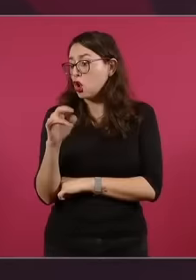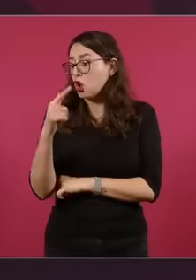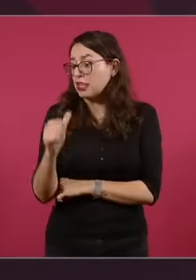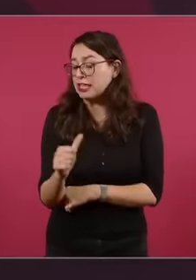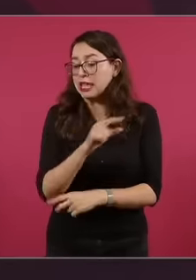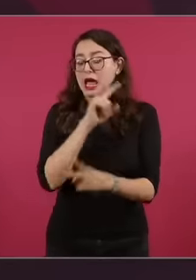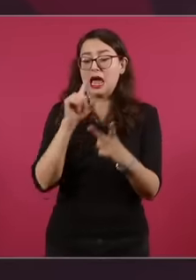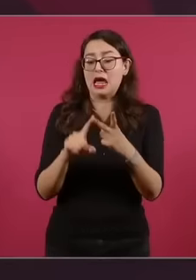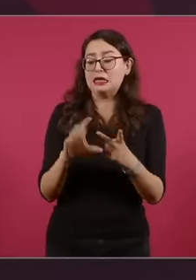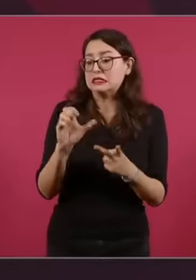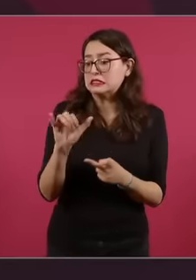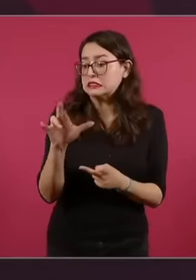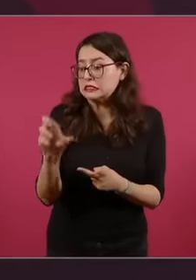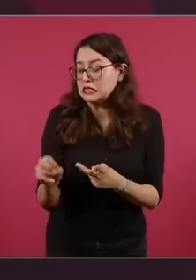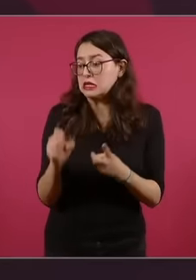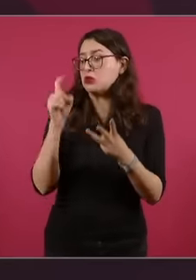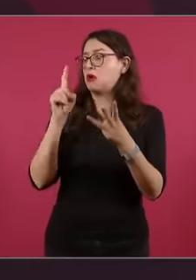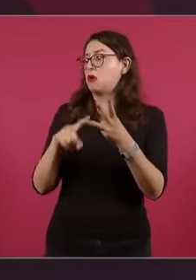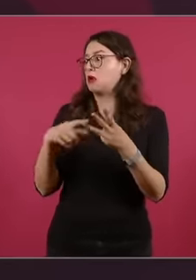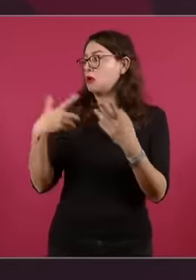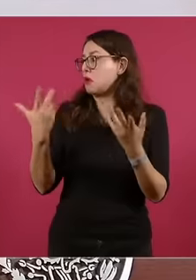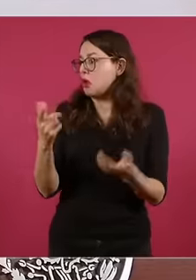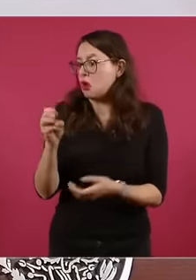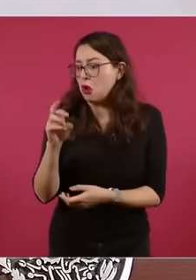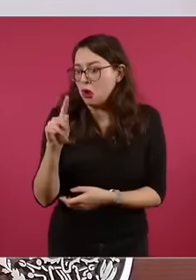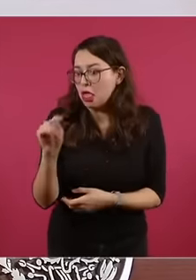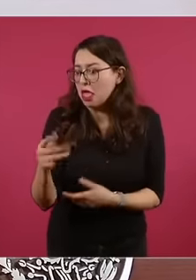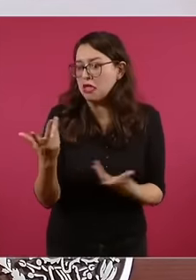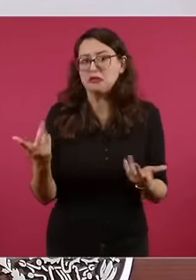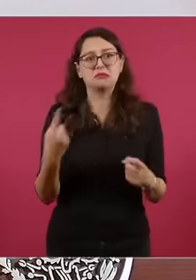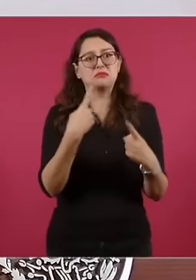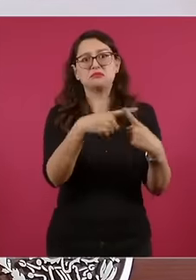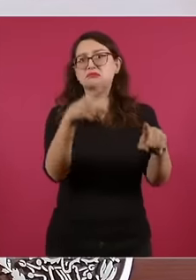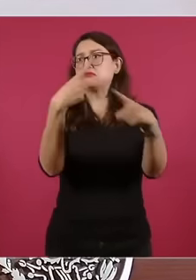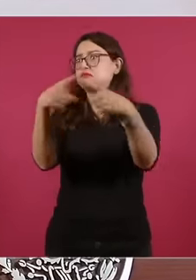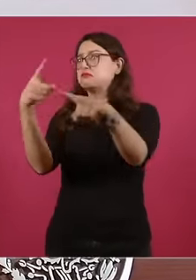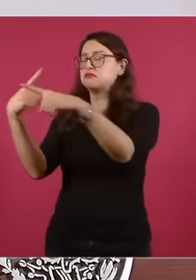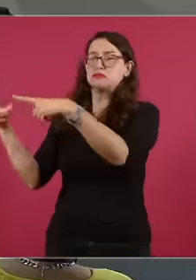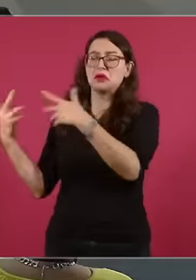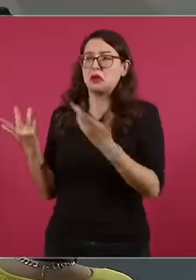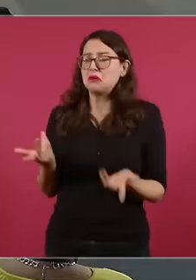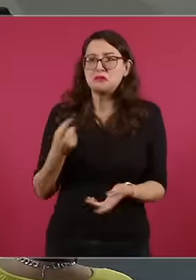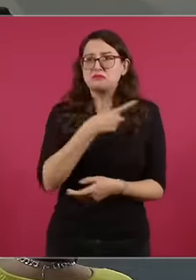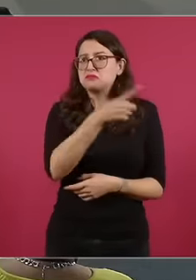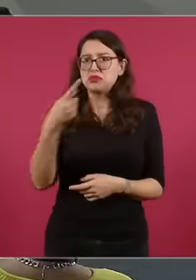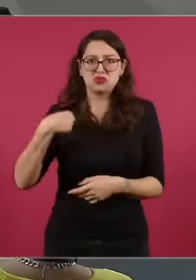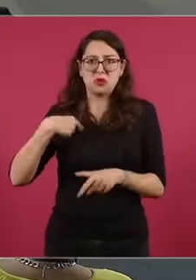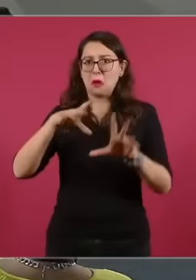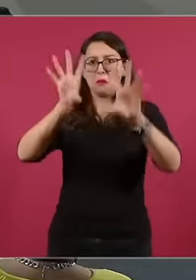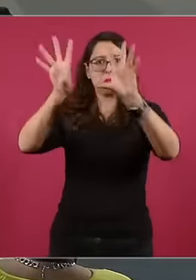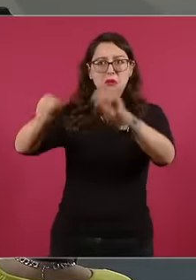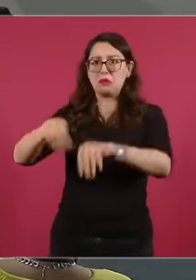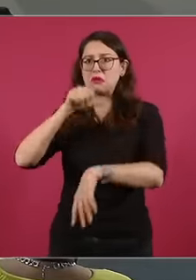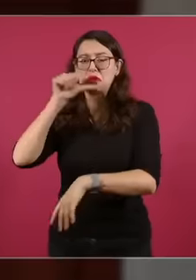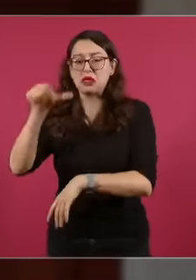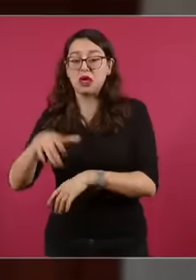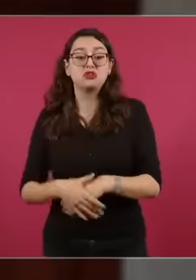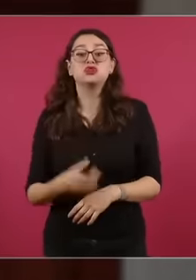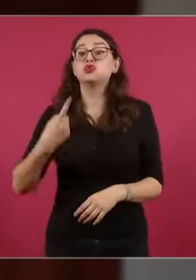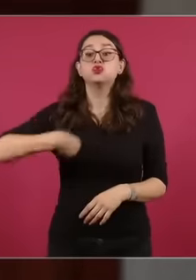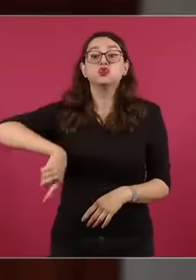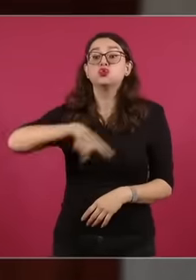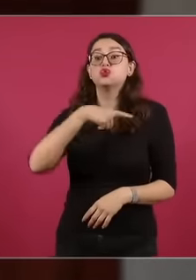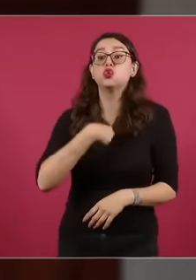se están cuestionando. Lore de Mola. Todos, sí, pero ellos no son reporteros, presidente. Yo estoy hablando de reporteros, de los que estamos